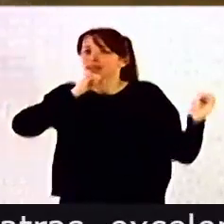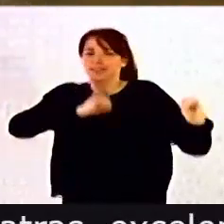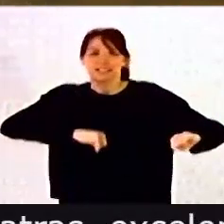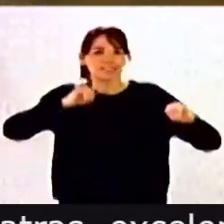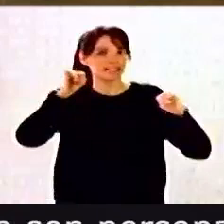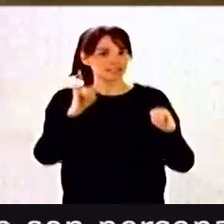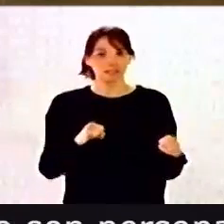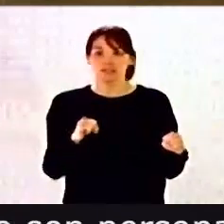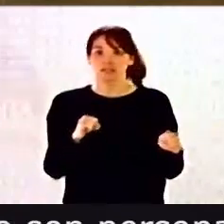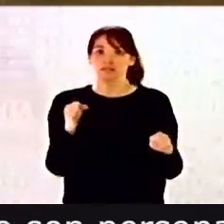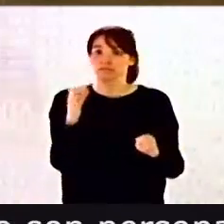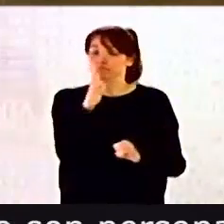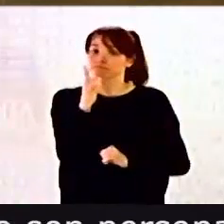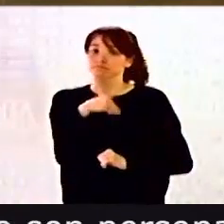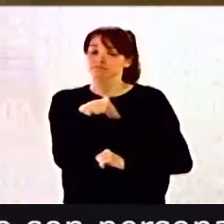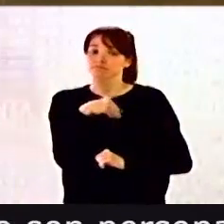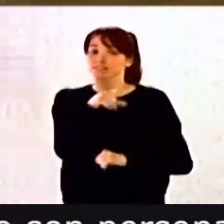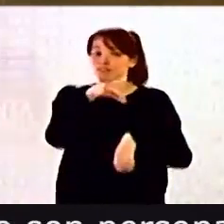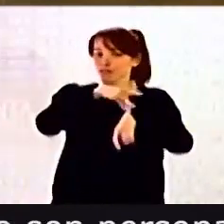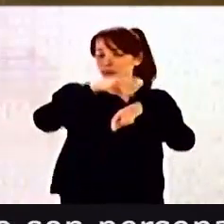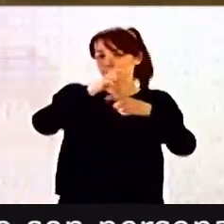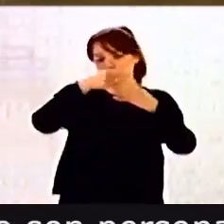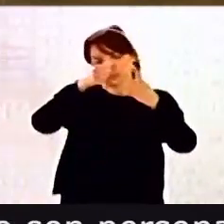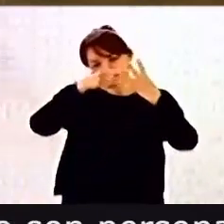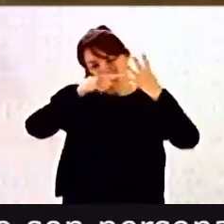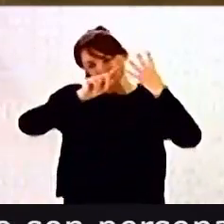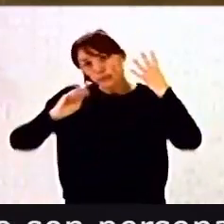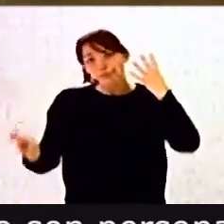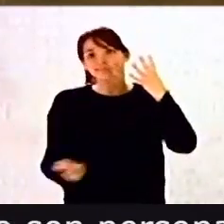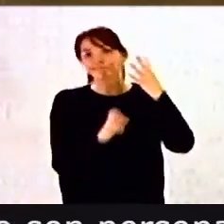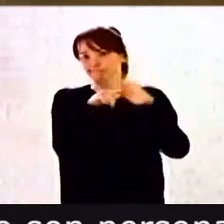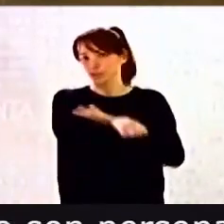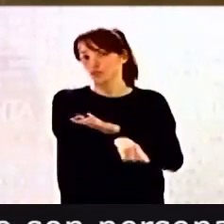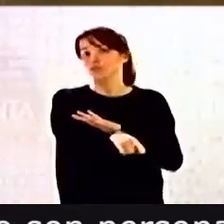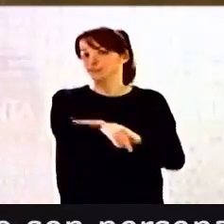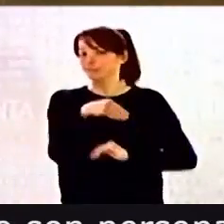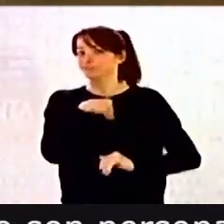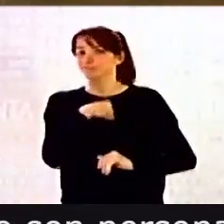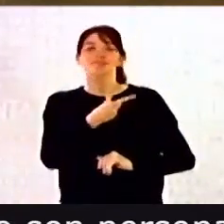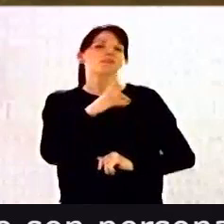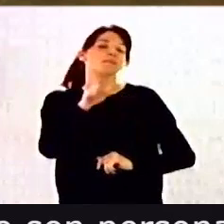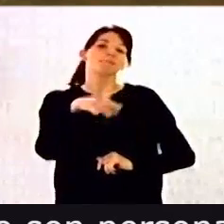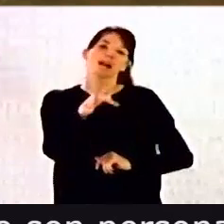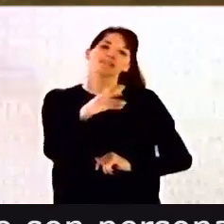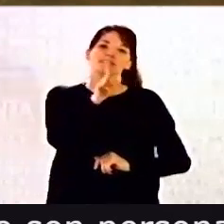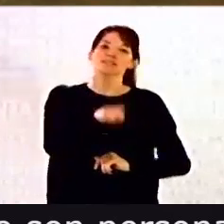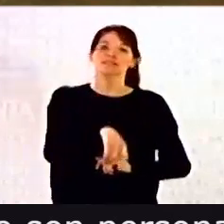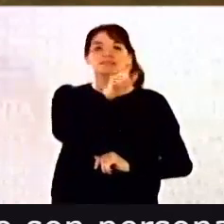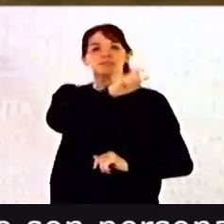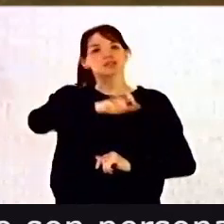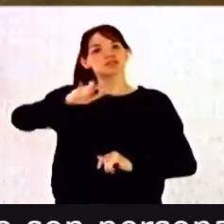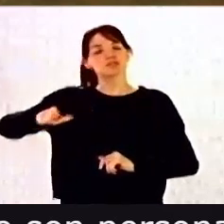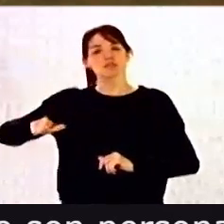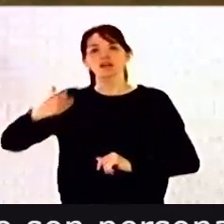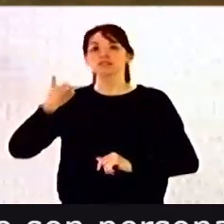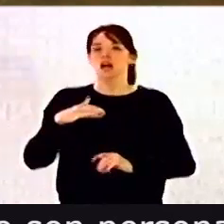que desgraciadamente tienen muchas enfermedades crónicas y que desgraciadamente están en un